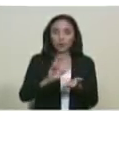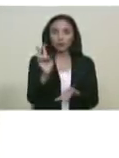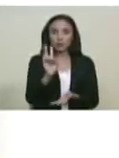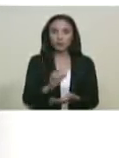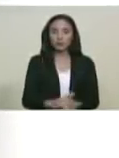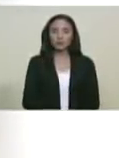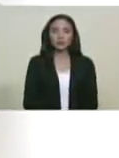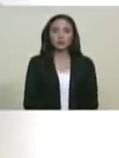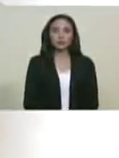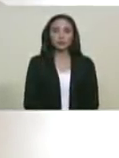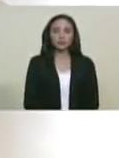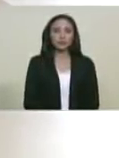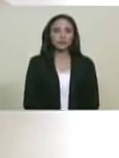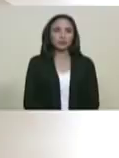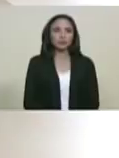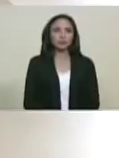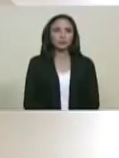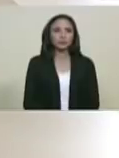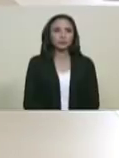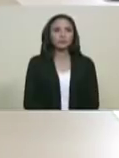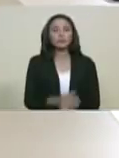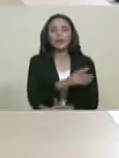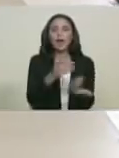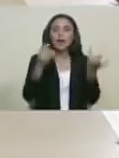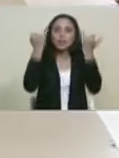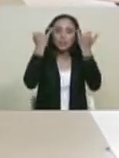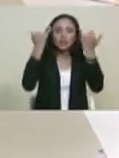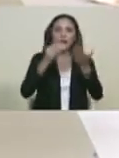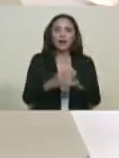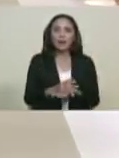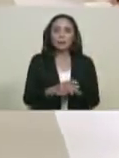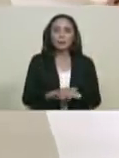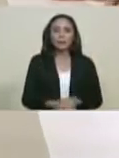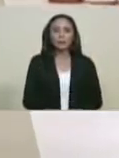las cifras oficiales de